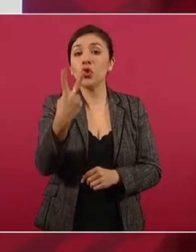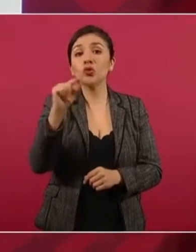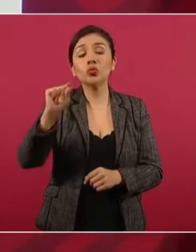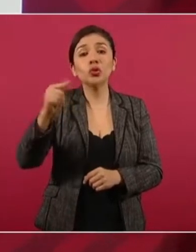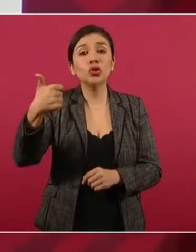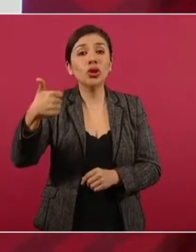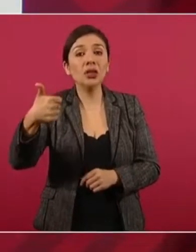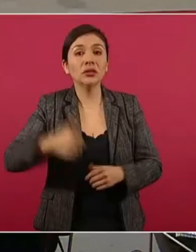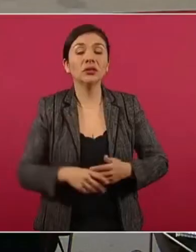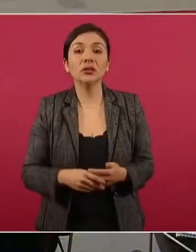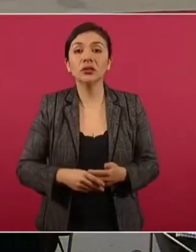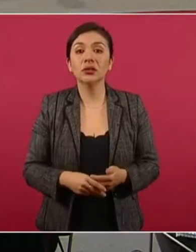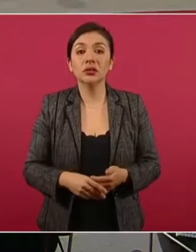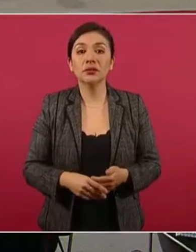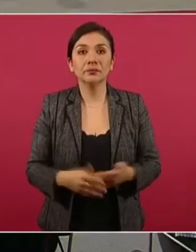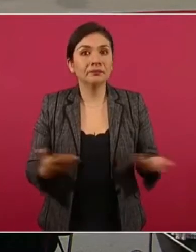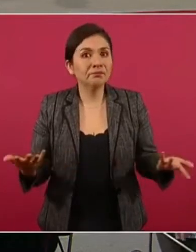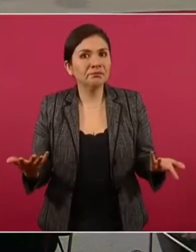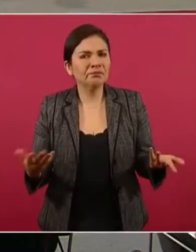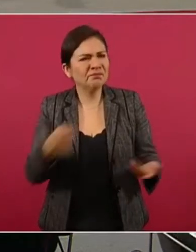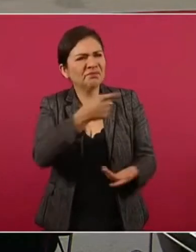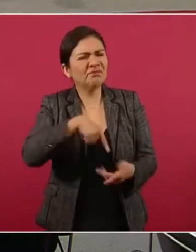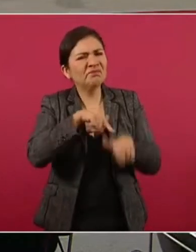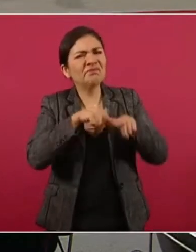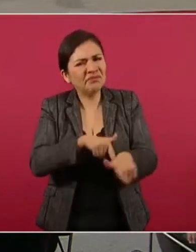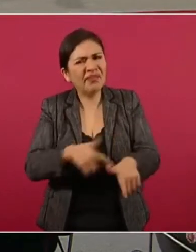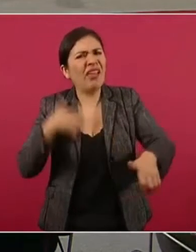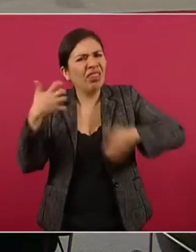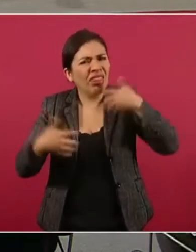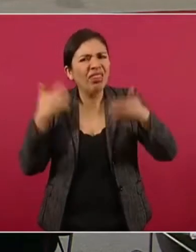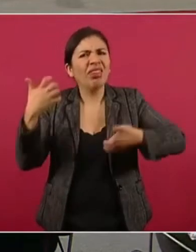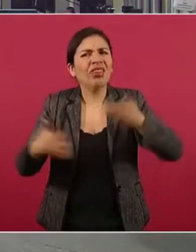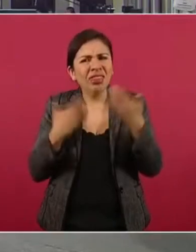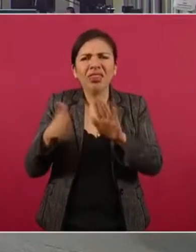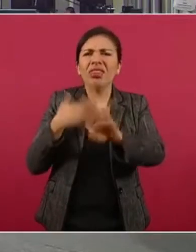2.6. ¿Qué alegan?